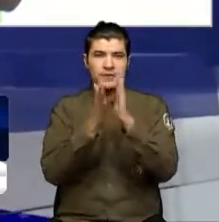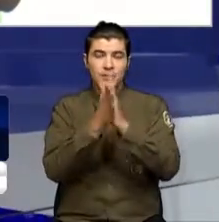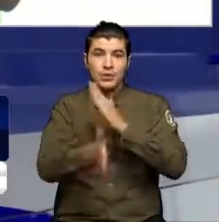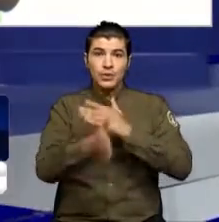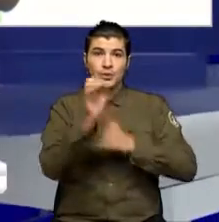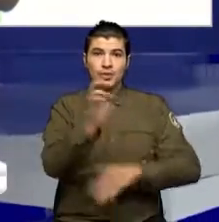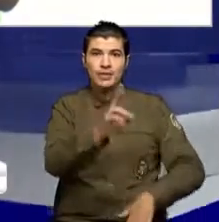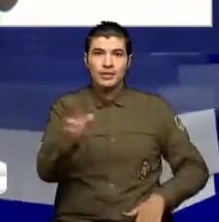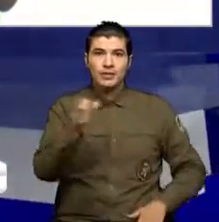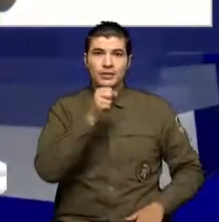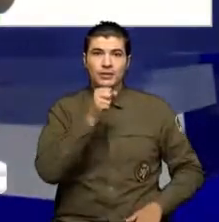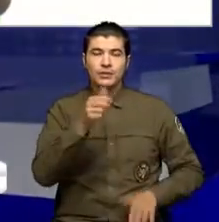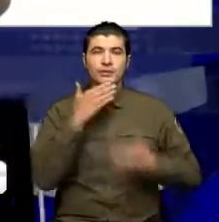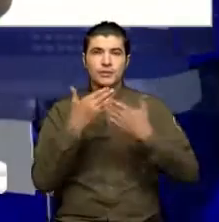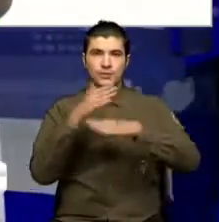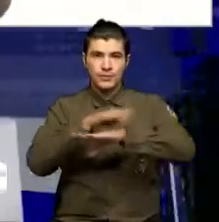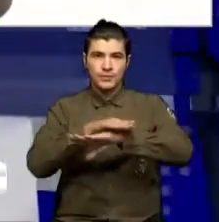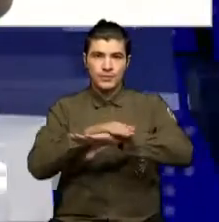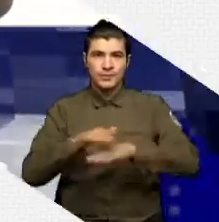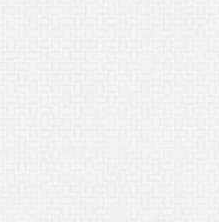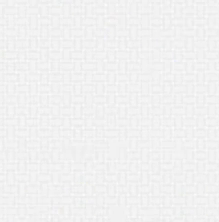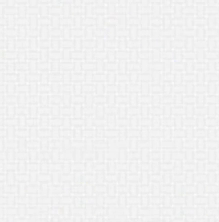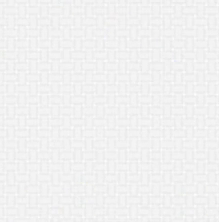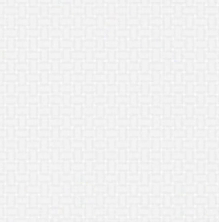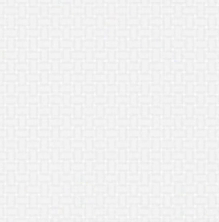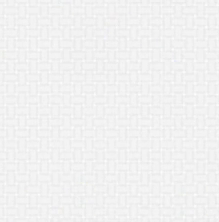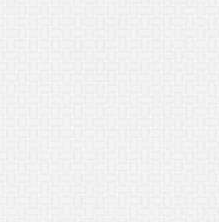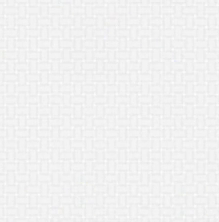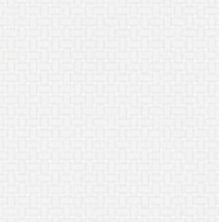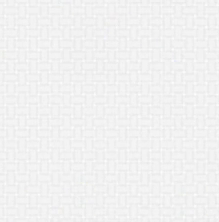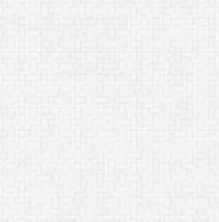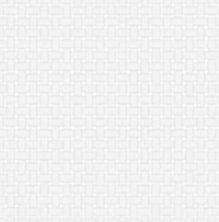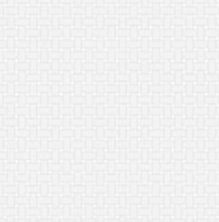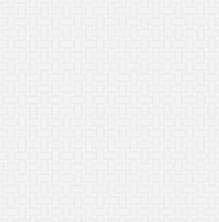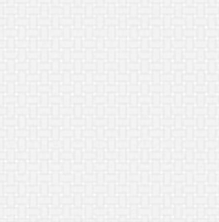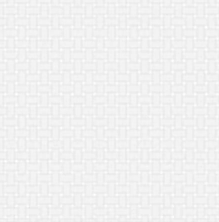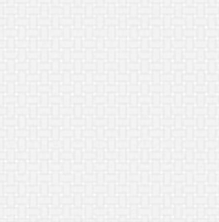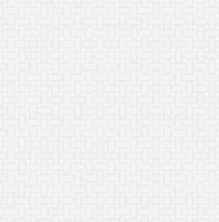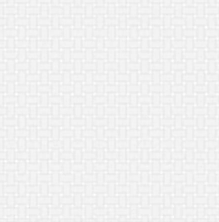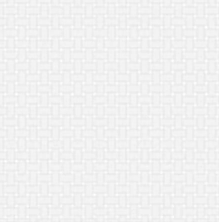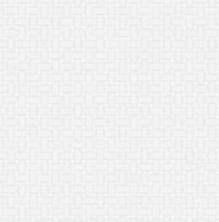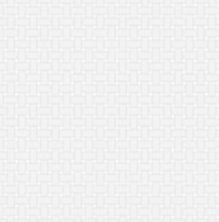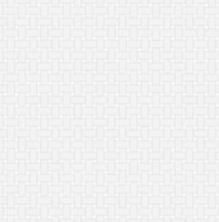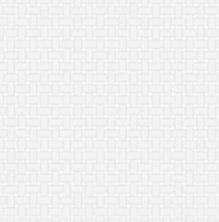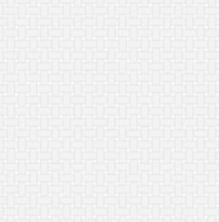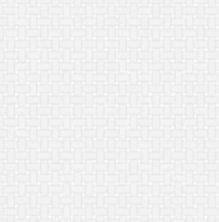petrolero. Continúen ustedes con más Oriente Noticias. Muy buenas tardes.